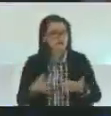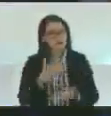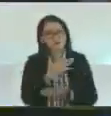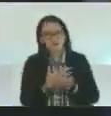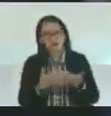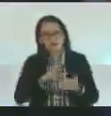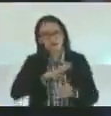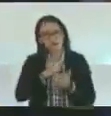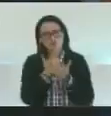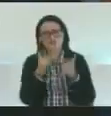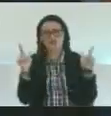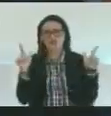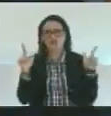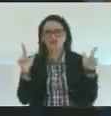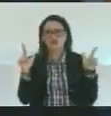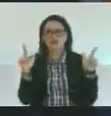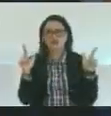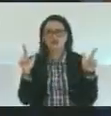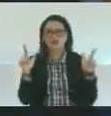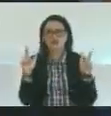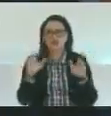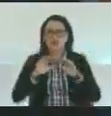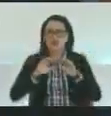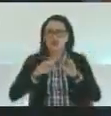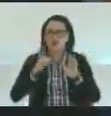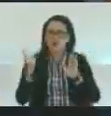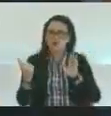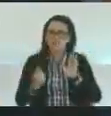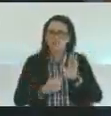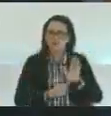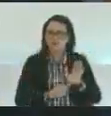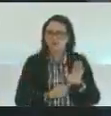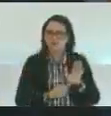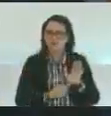los libertadores de un continente entero.